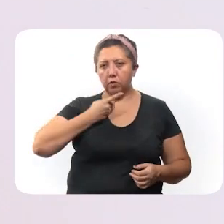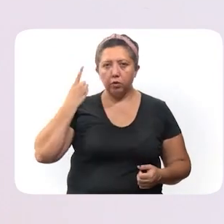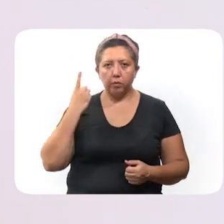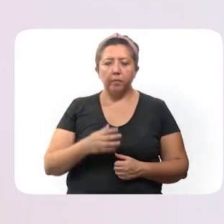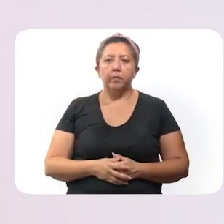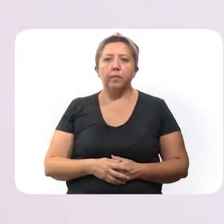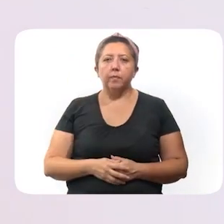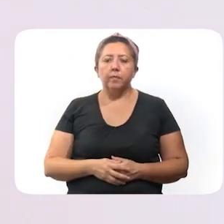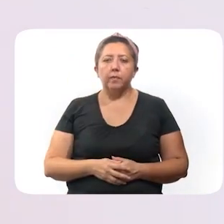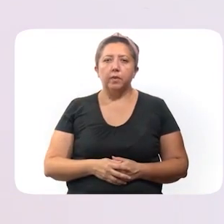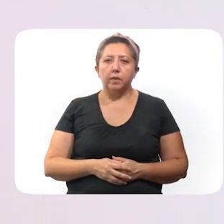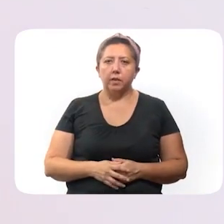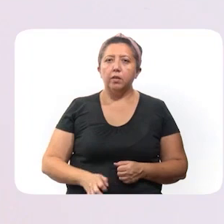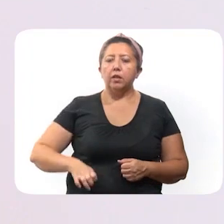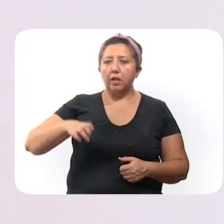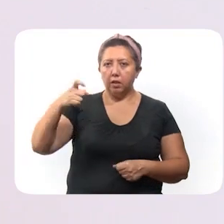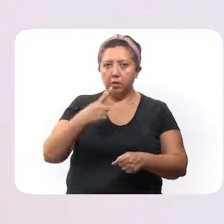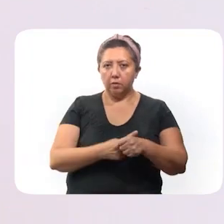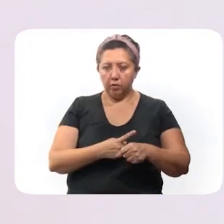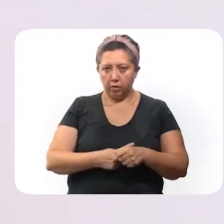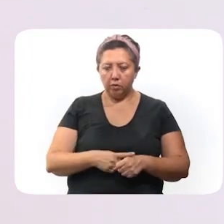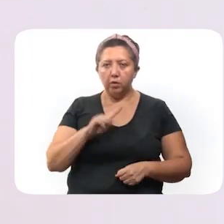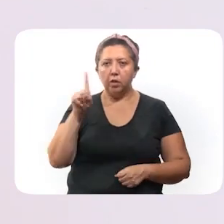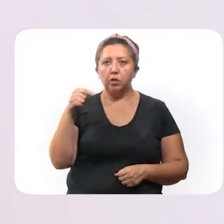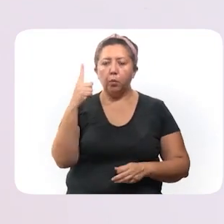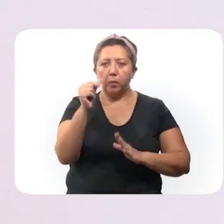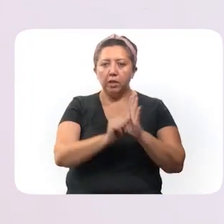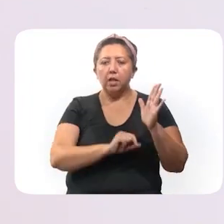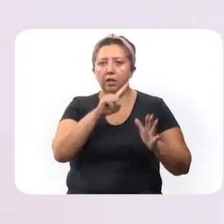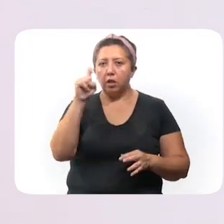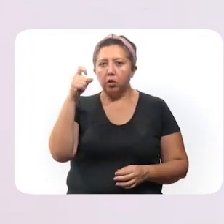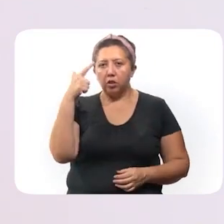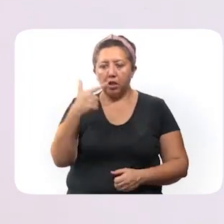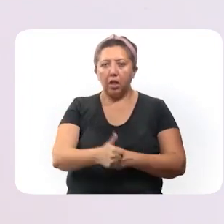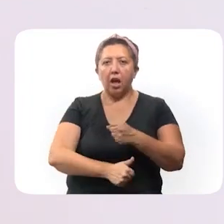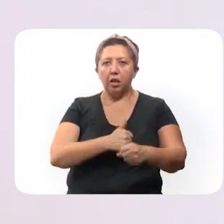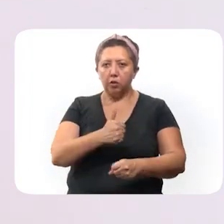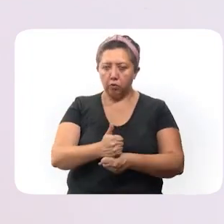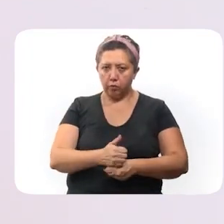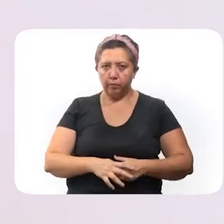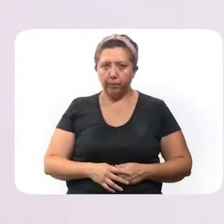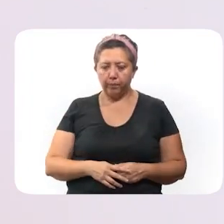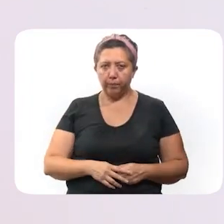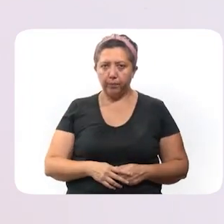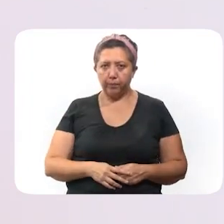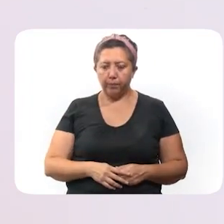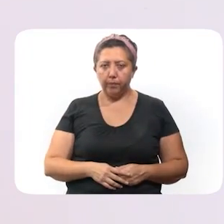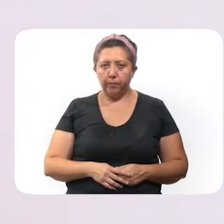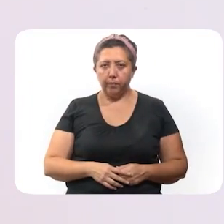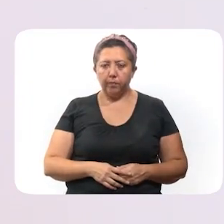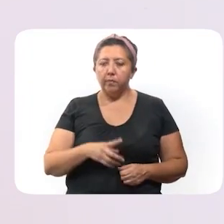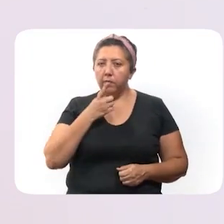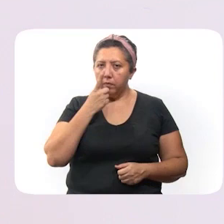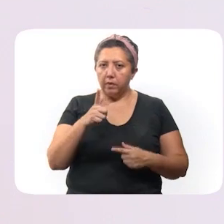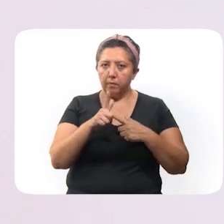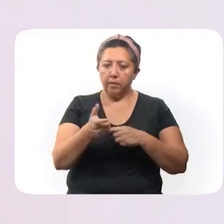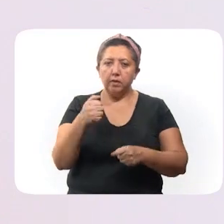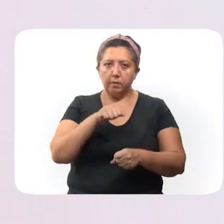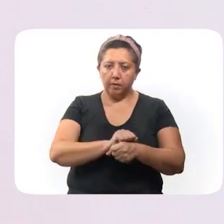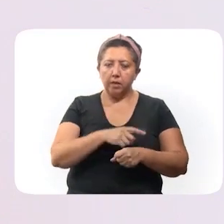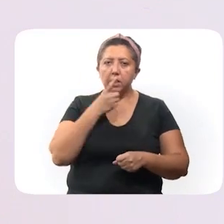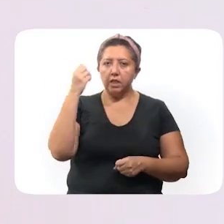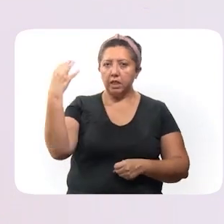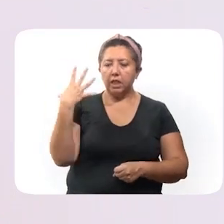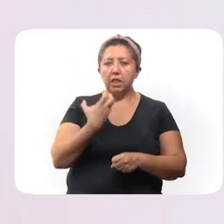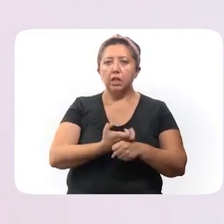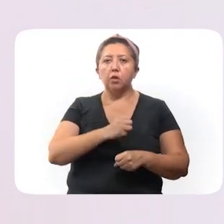de diagnóstico. El rango de edad de los casos es de 1 mes a 107 años. Los indicadores semanales